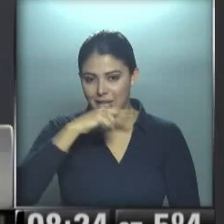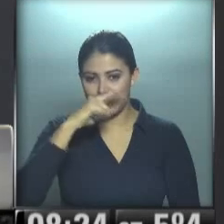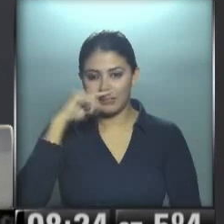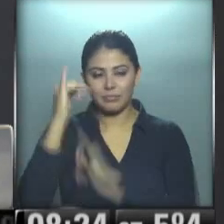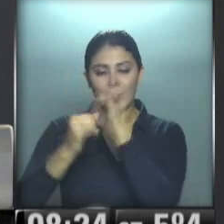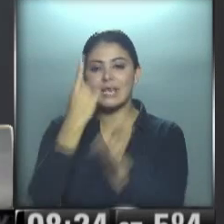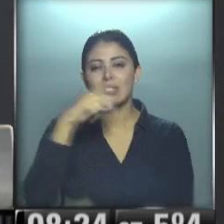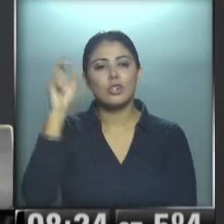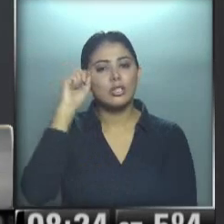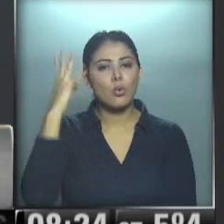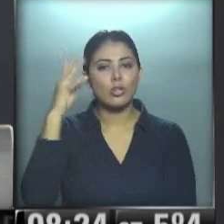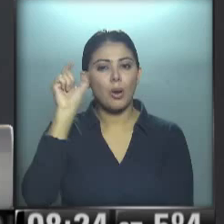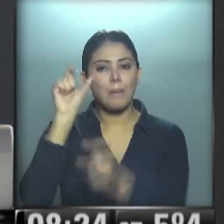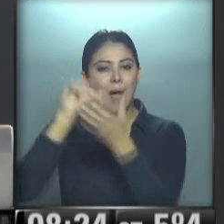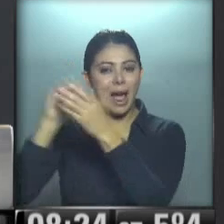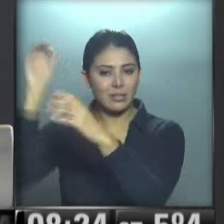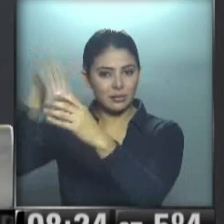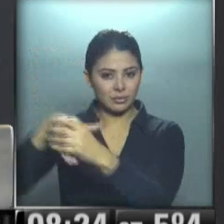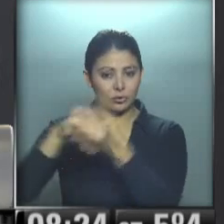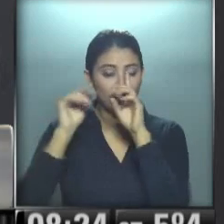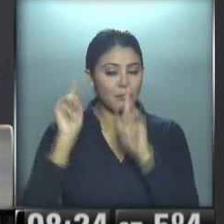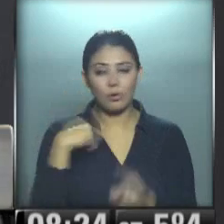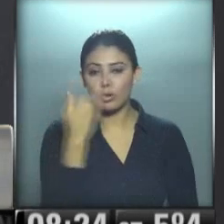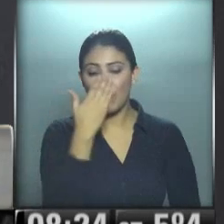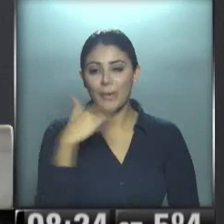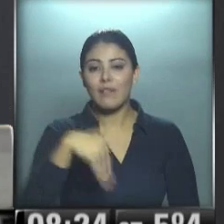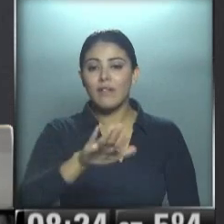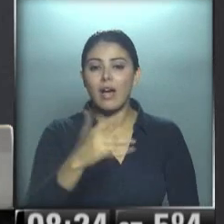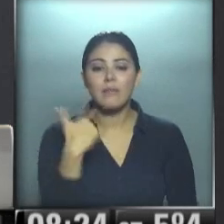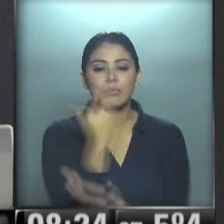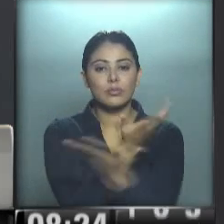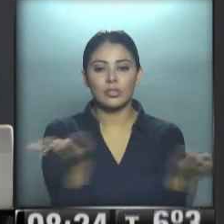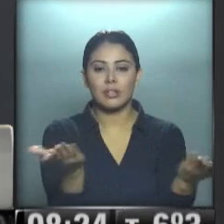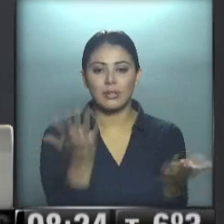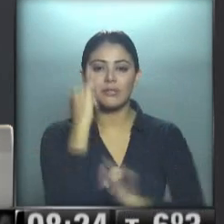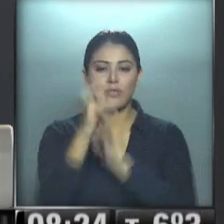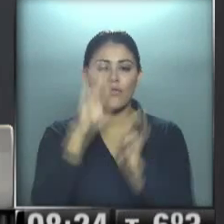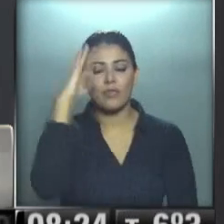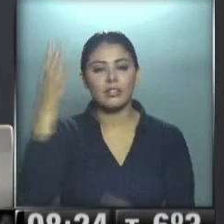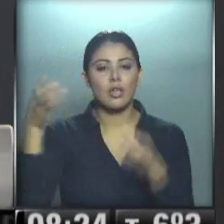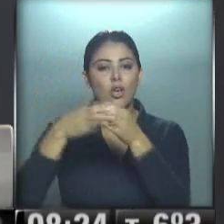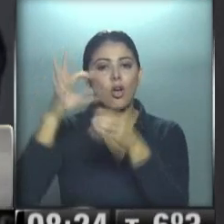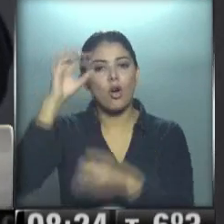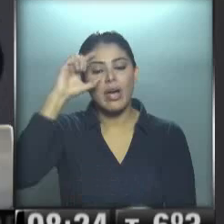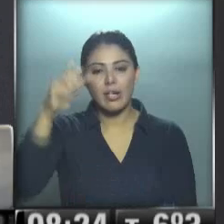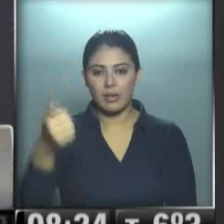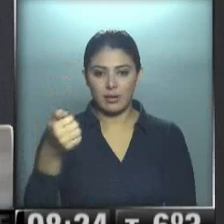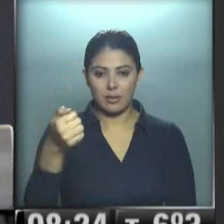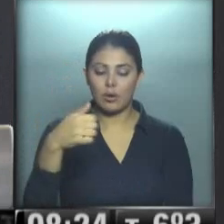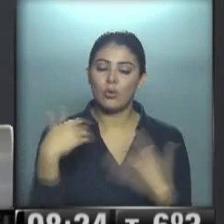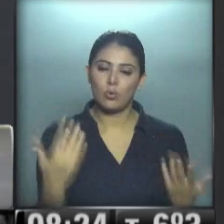134 países y así como lo vamos a exponer ante la organización de los estados americanos